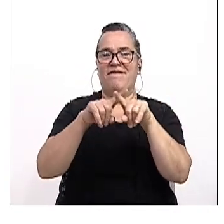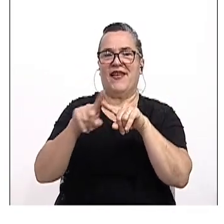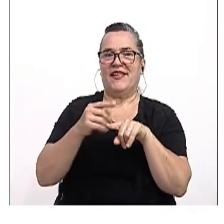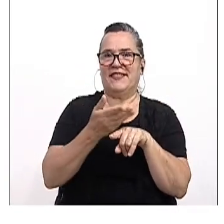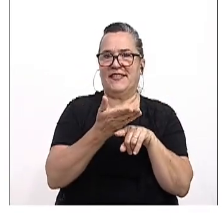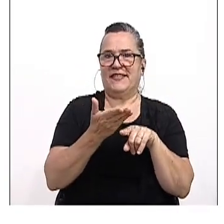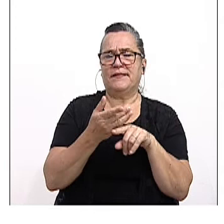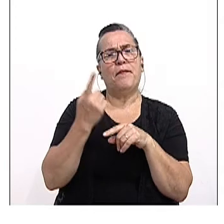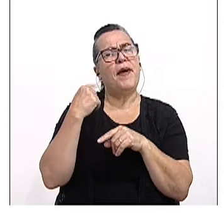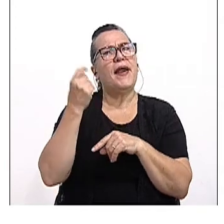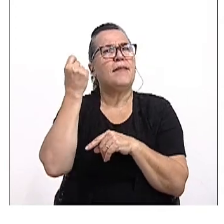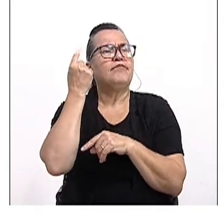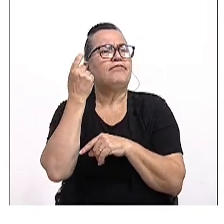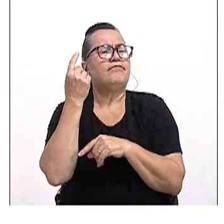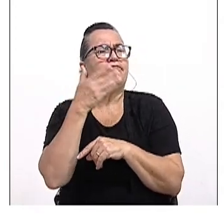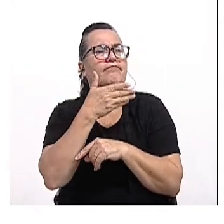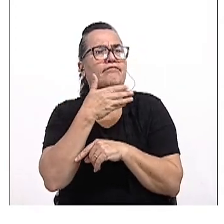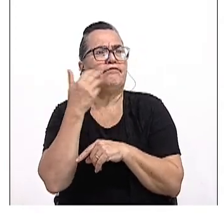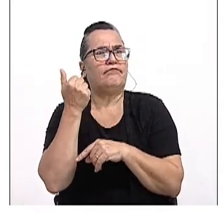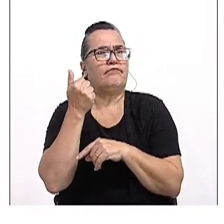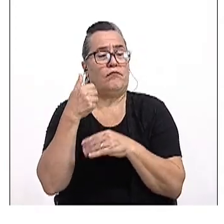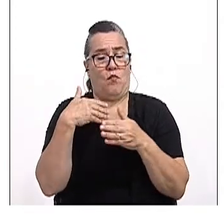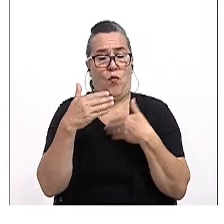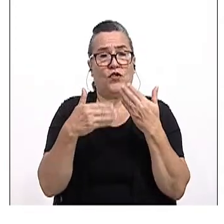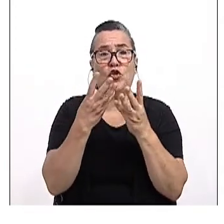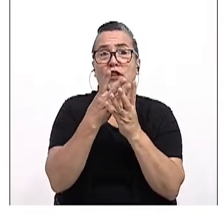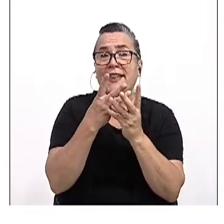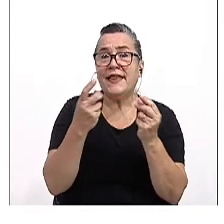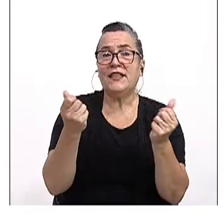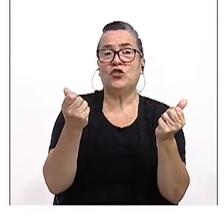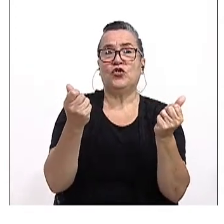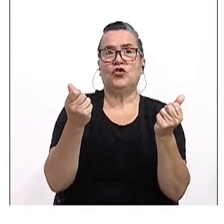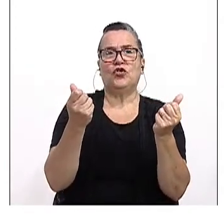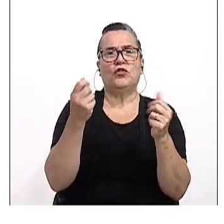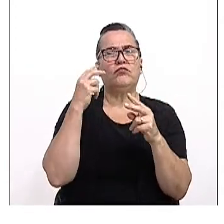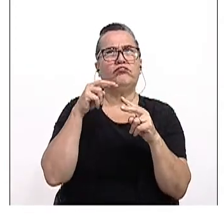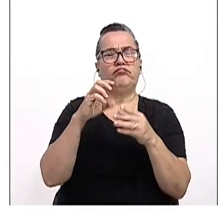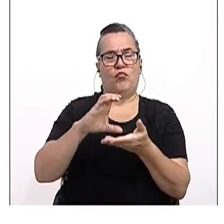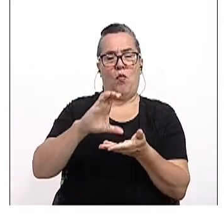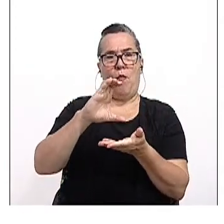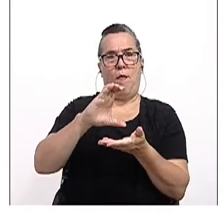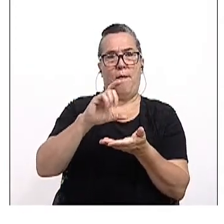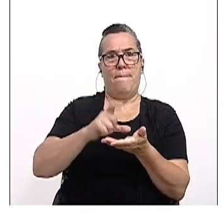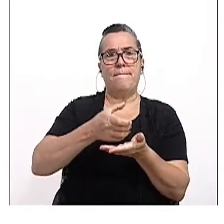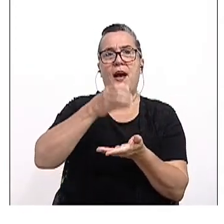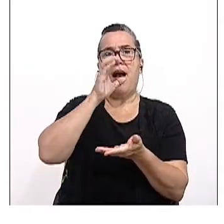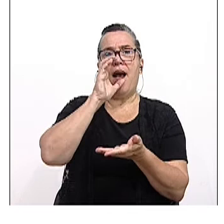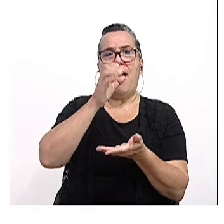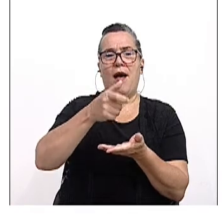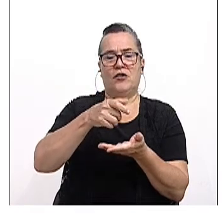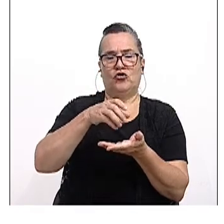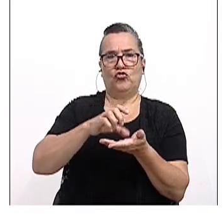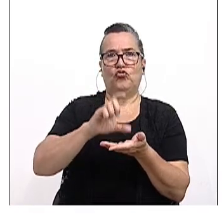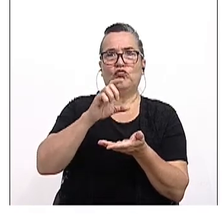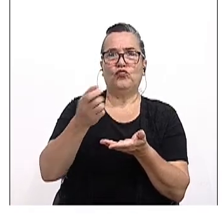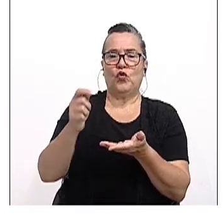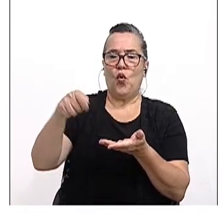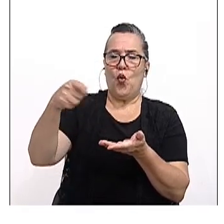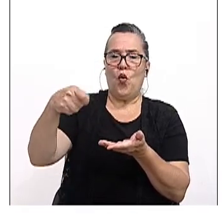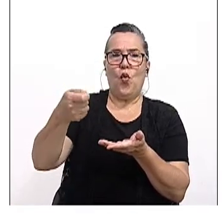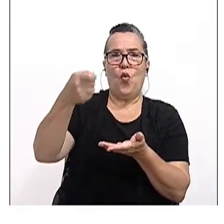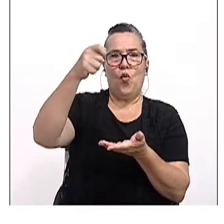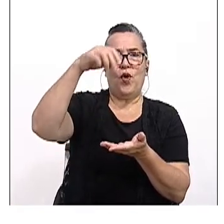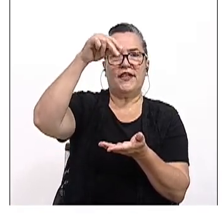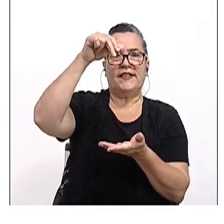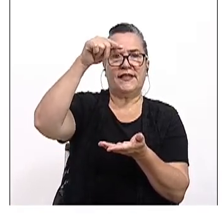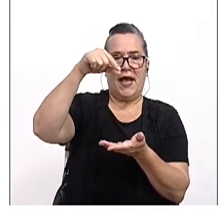Para comprender mejor el proceso de disolución, imaginemos un vaso con agua al que le agregamos una cucharada de sal